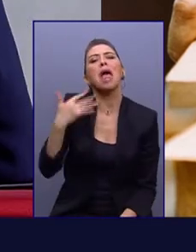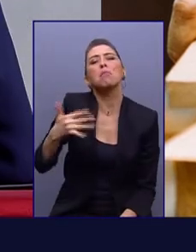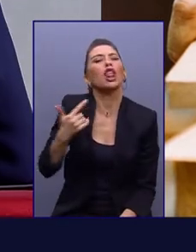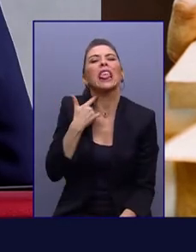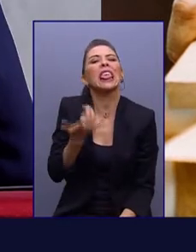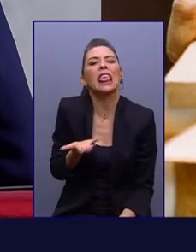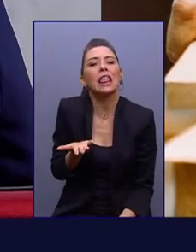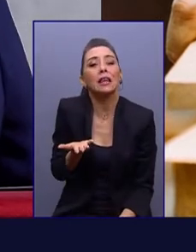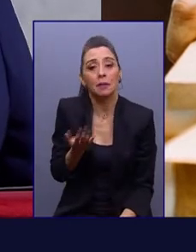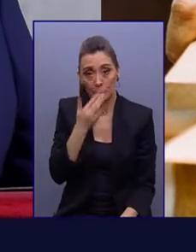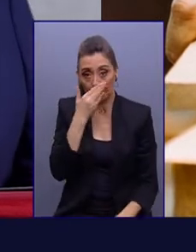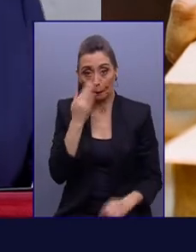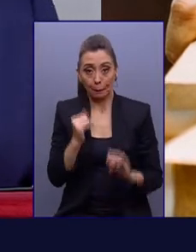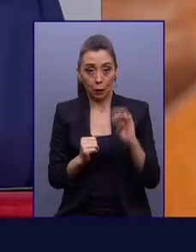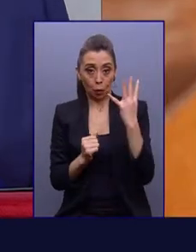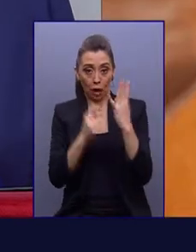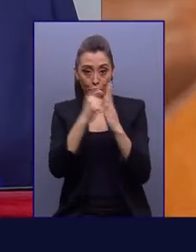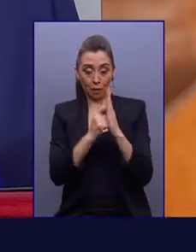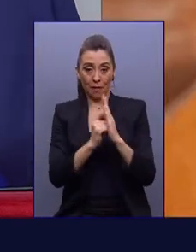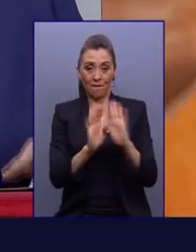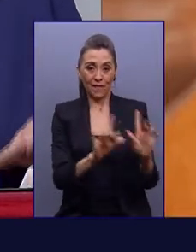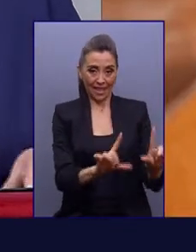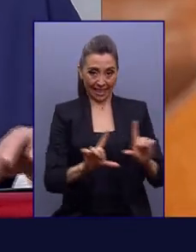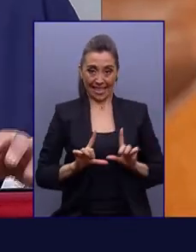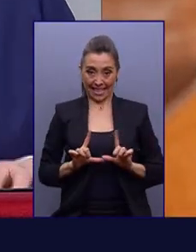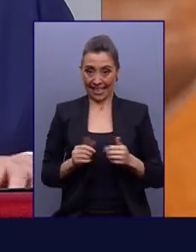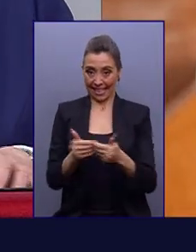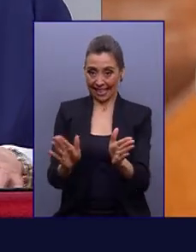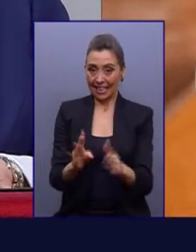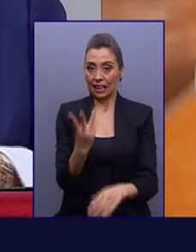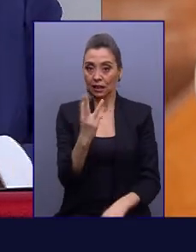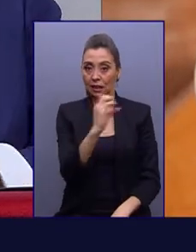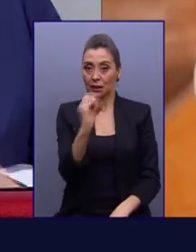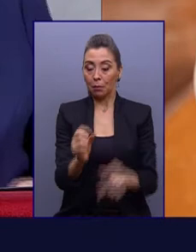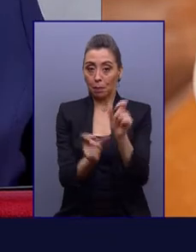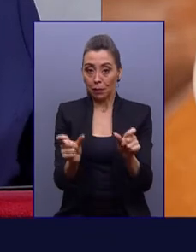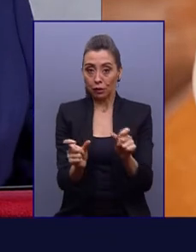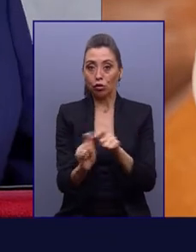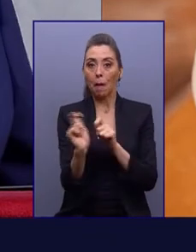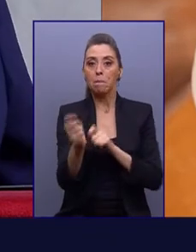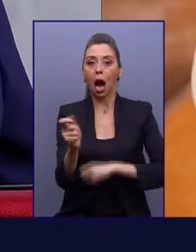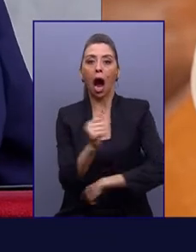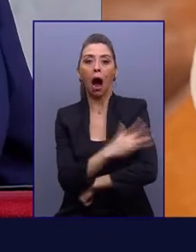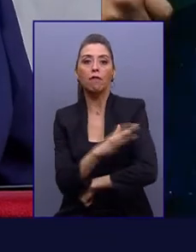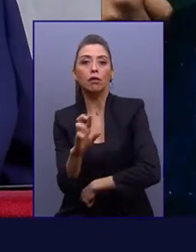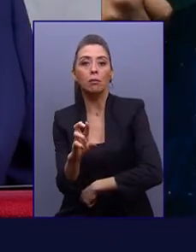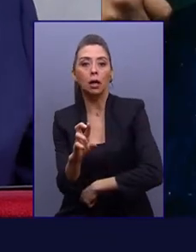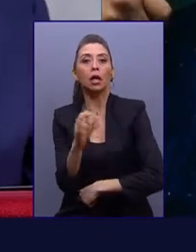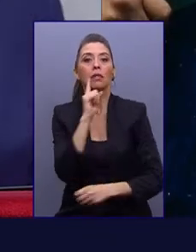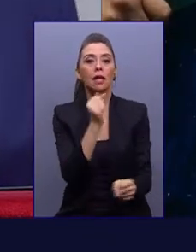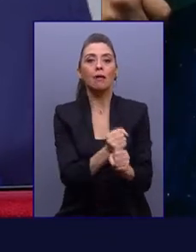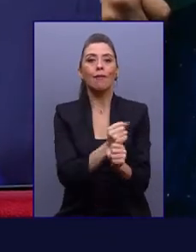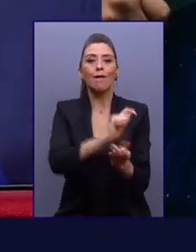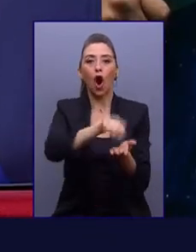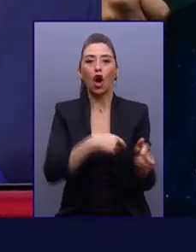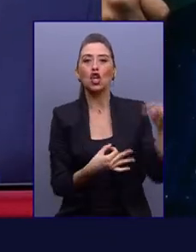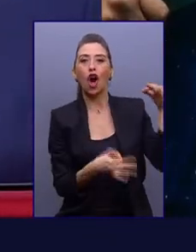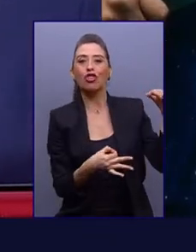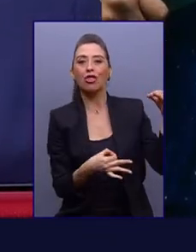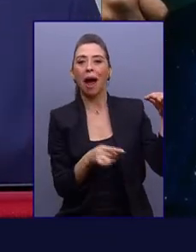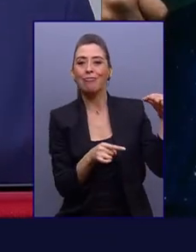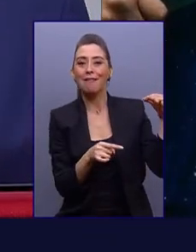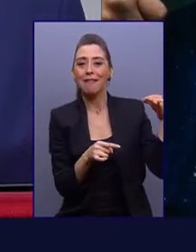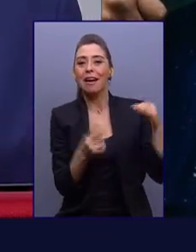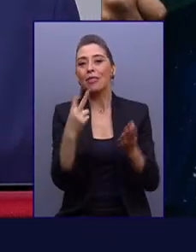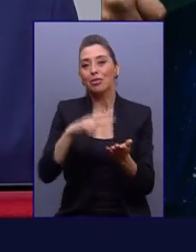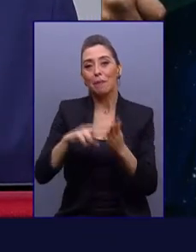importante? Que al cuarto mes de egreso tenemos un 30% de personas cotizando, es decir, con trabajo formal.